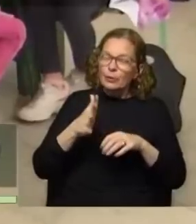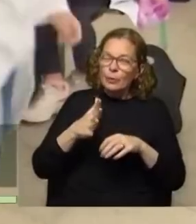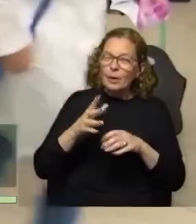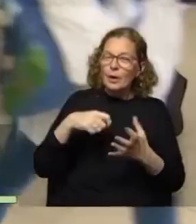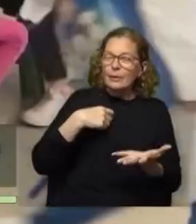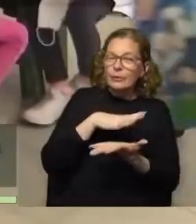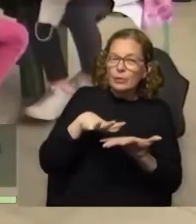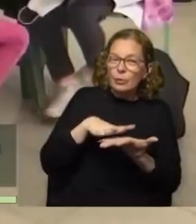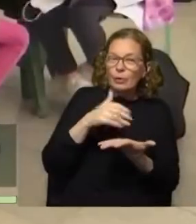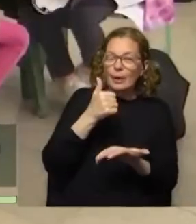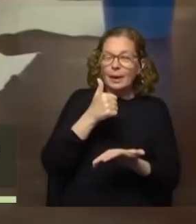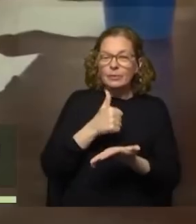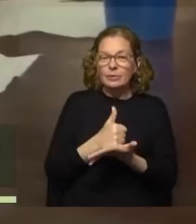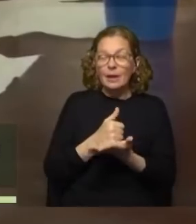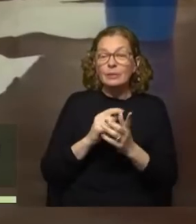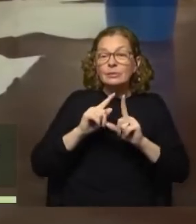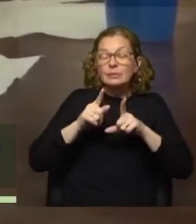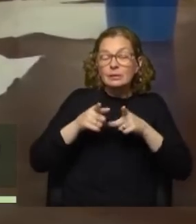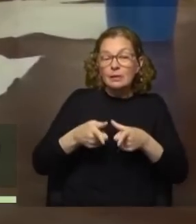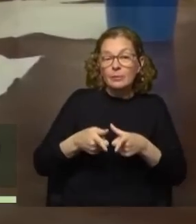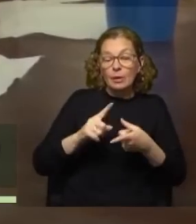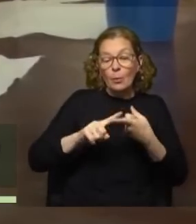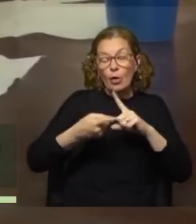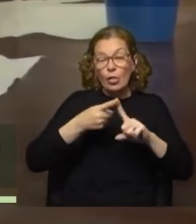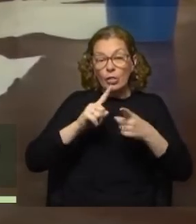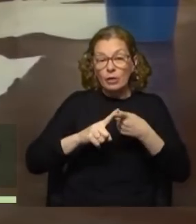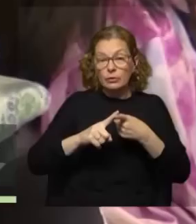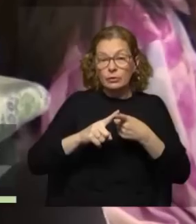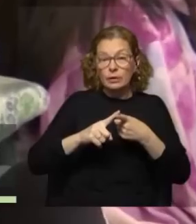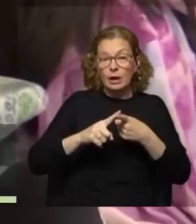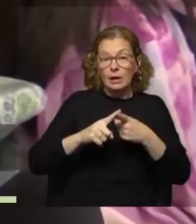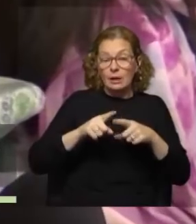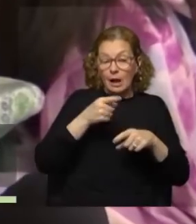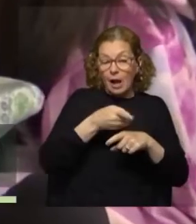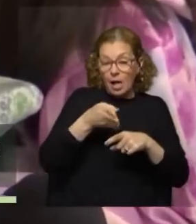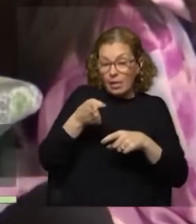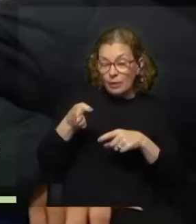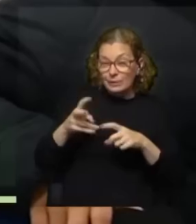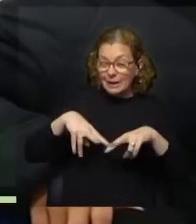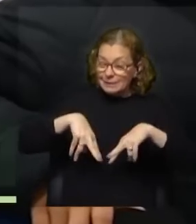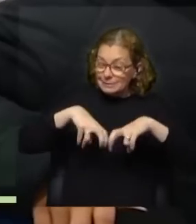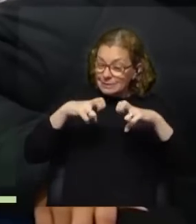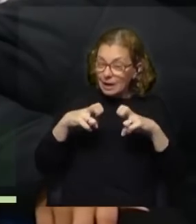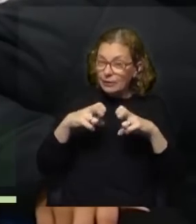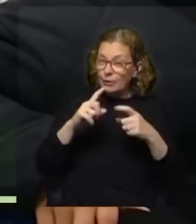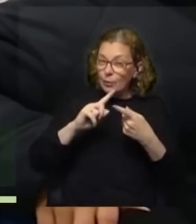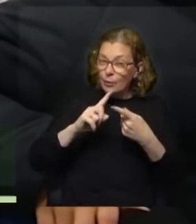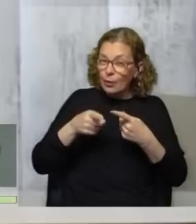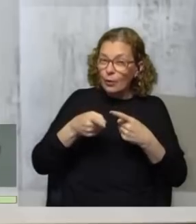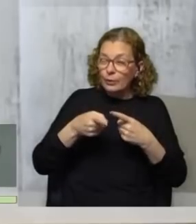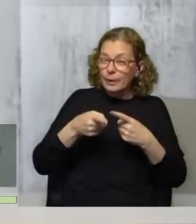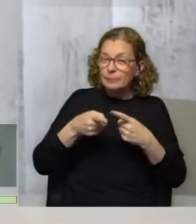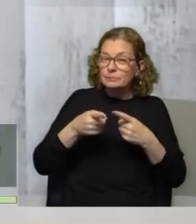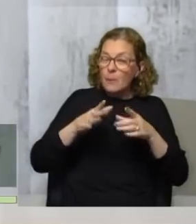la situación que tenemos también la discusión bajar a las filiales el análisis de una de